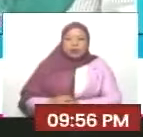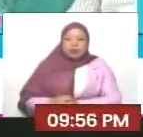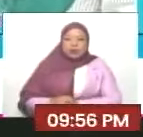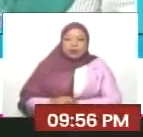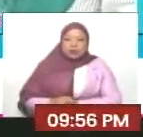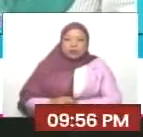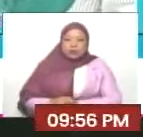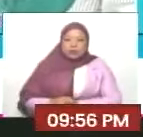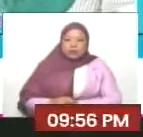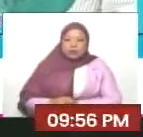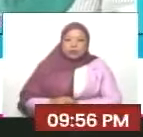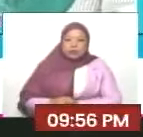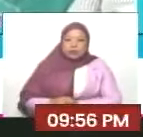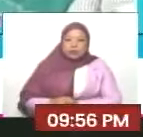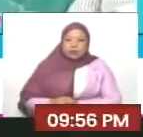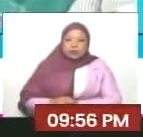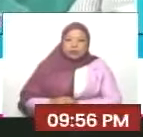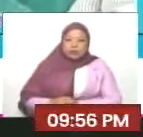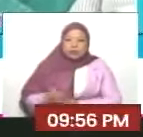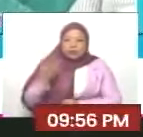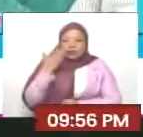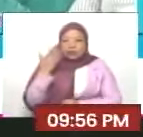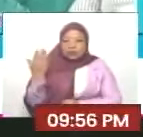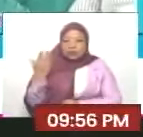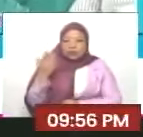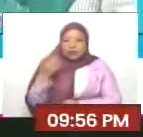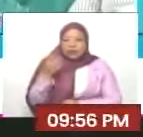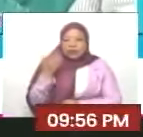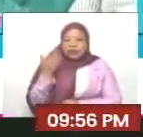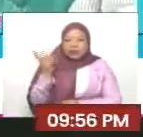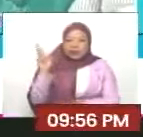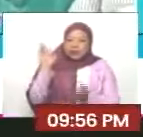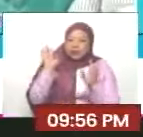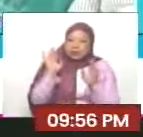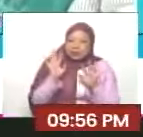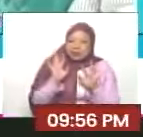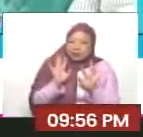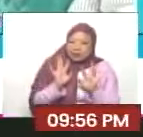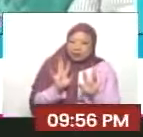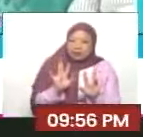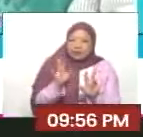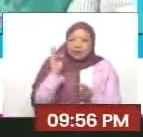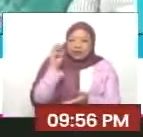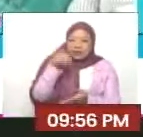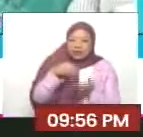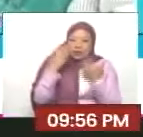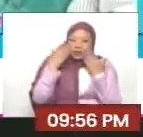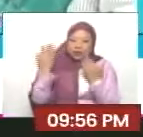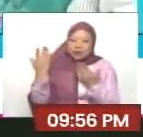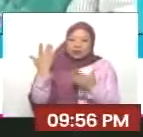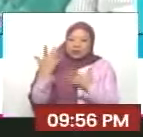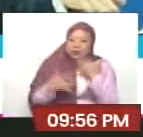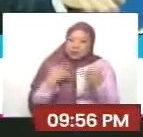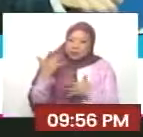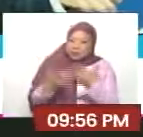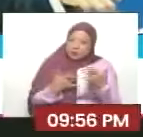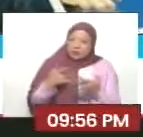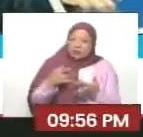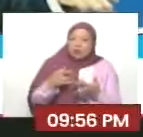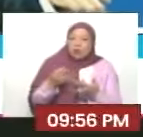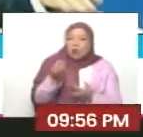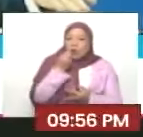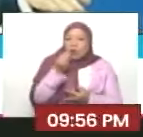Mira qué bueno. Mira, lo que Iván Pérez Rossi, ha sido saboteada tu intervención. Porque mira lo que llegó. Los